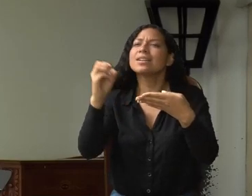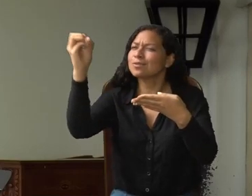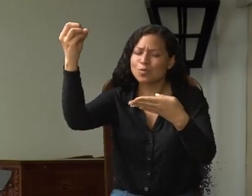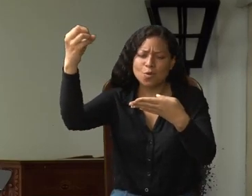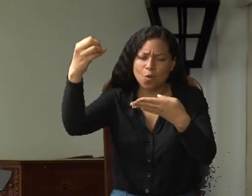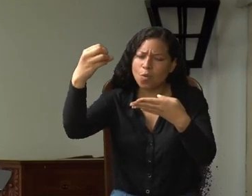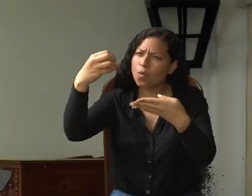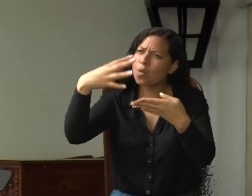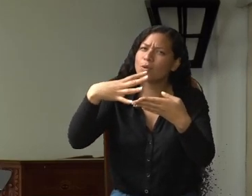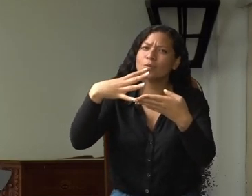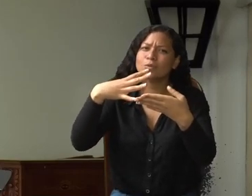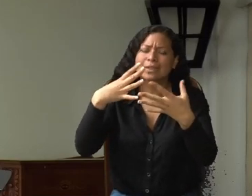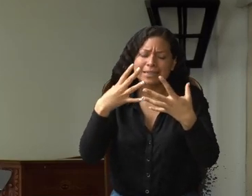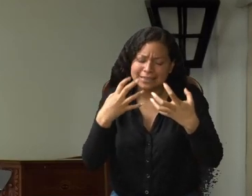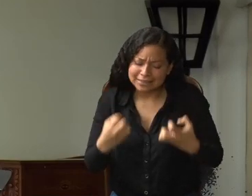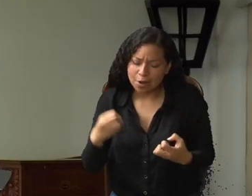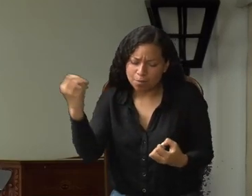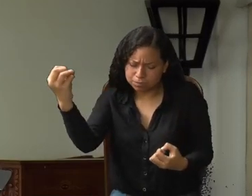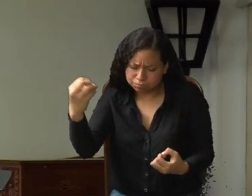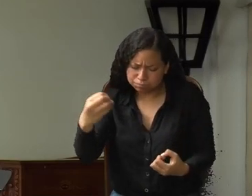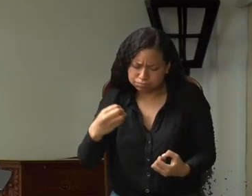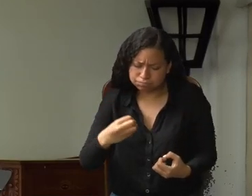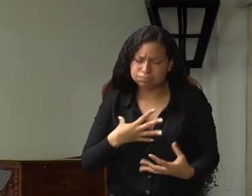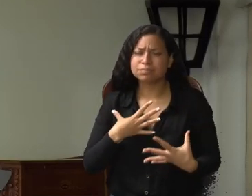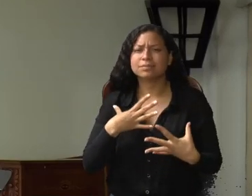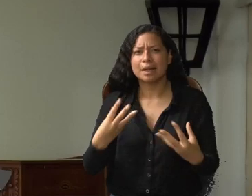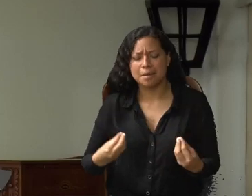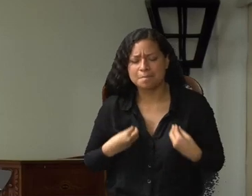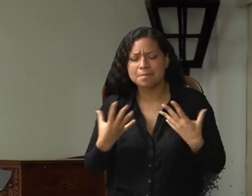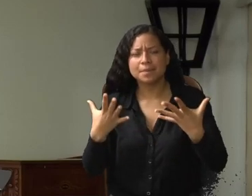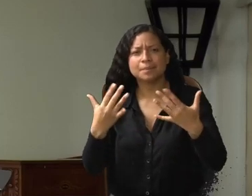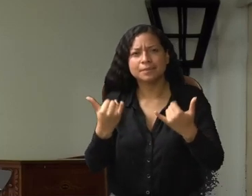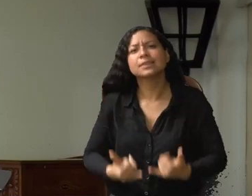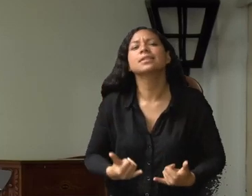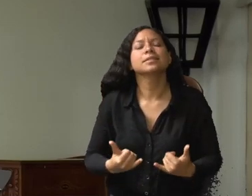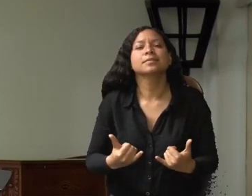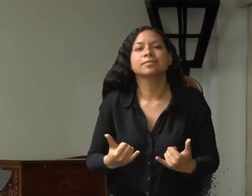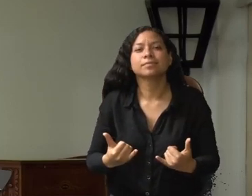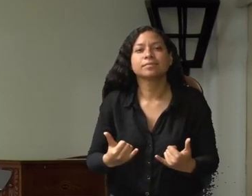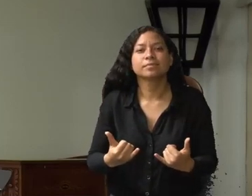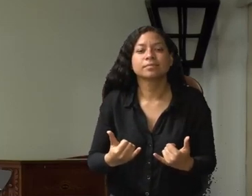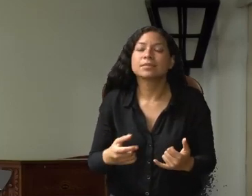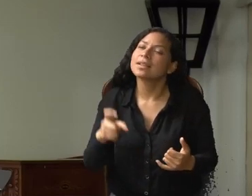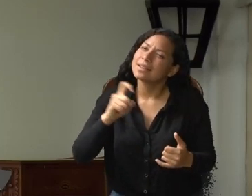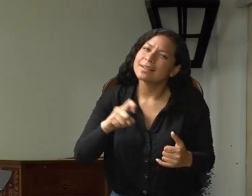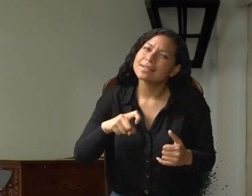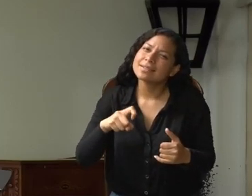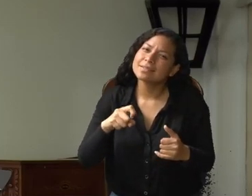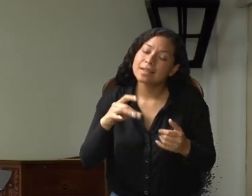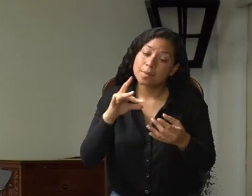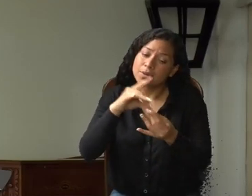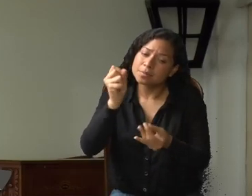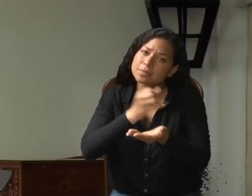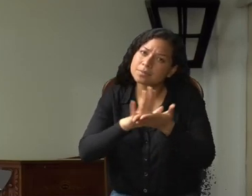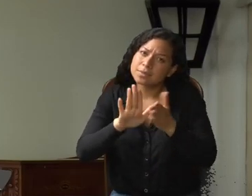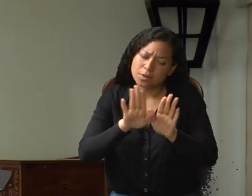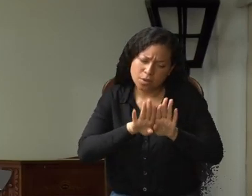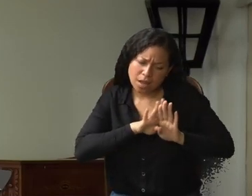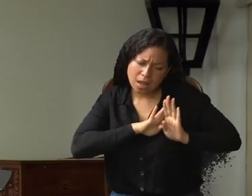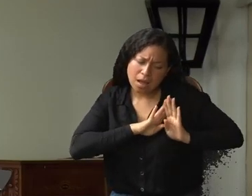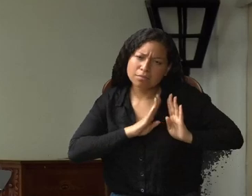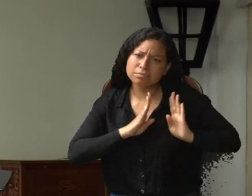hoy. Pero no se va a poder encender si no le damos espacio al Espíritu Santo y a la palabra de Dios, si no creemos